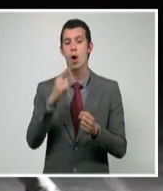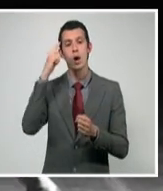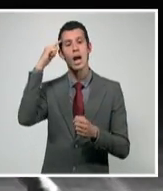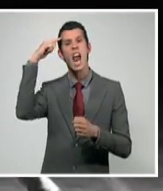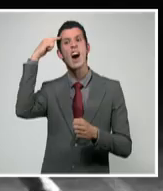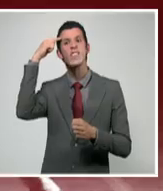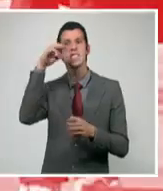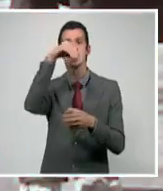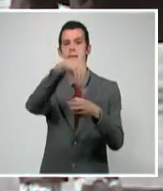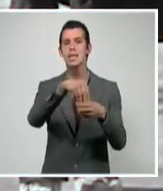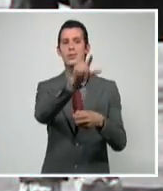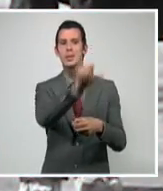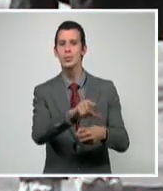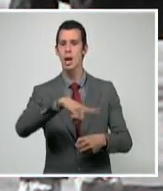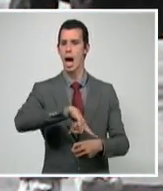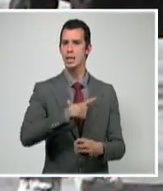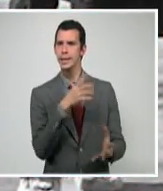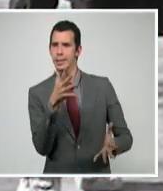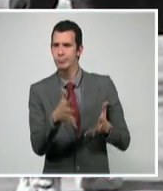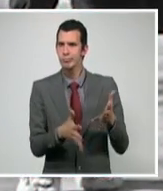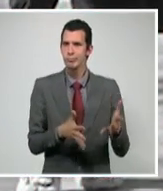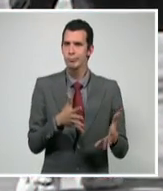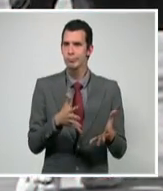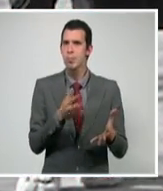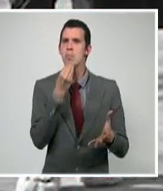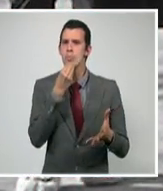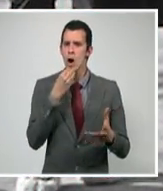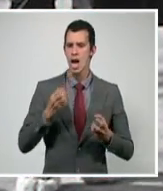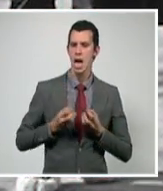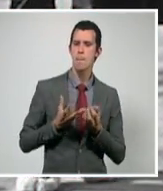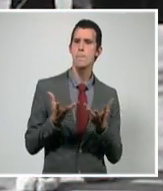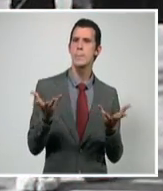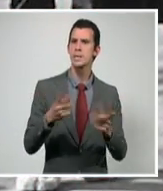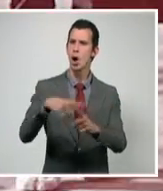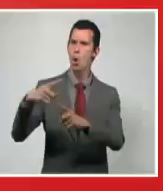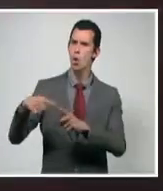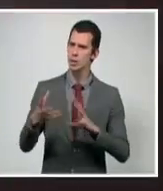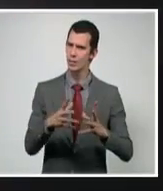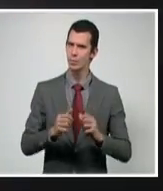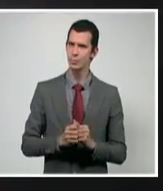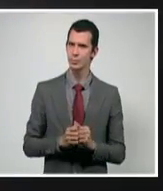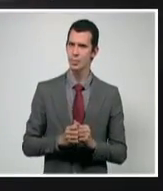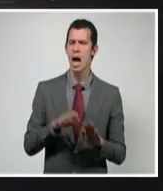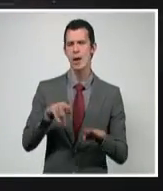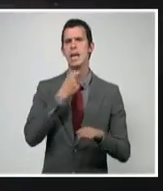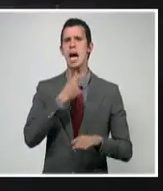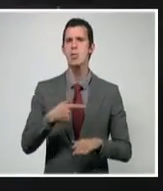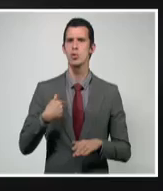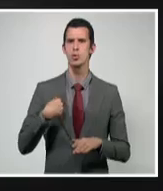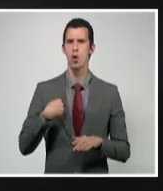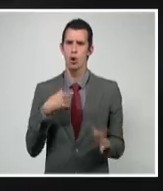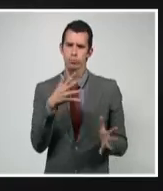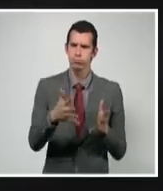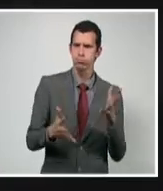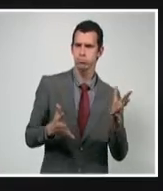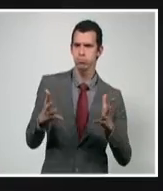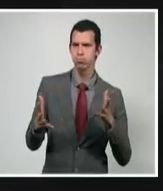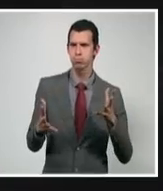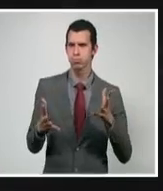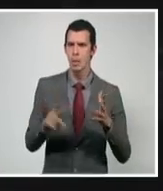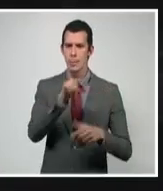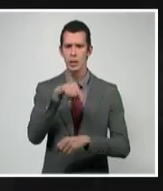conceptual, transgresor, contestatario a veces o muchas veces, que involucra mucho el cuerpo del artista